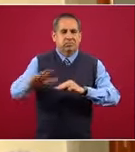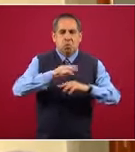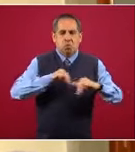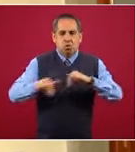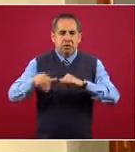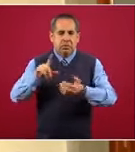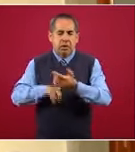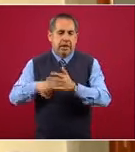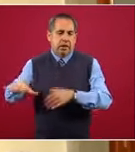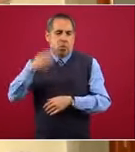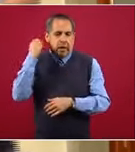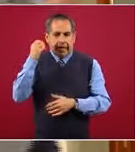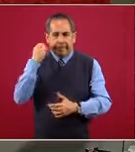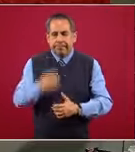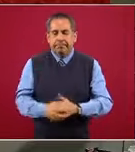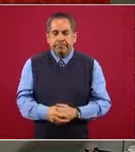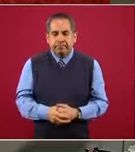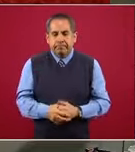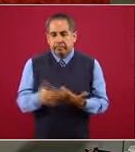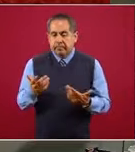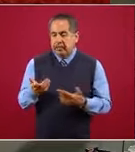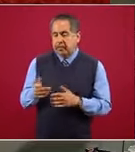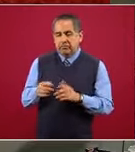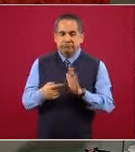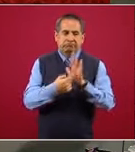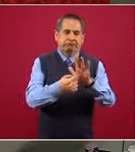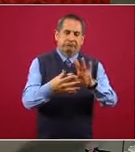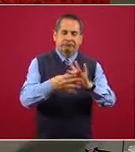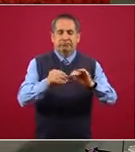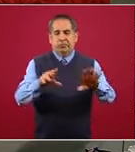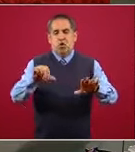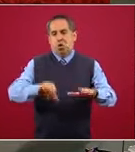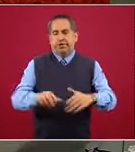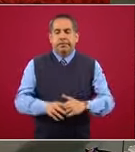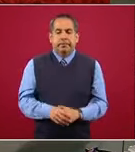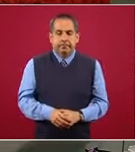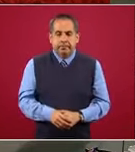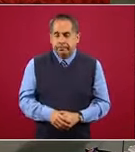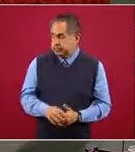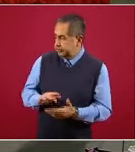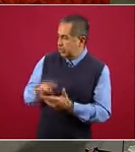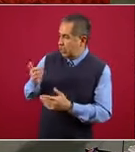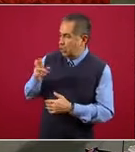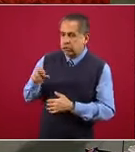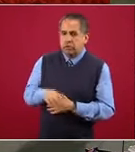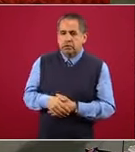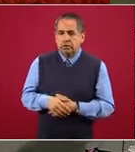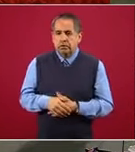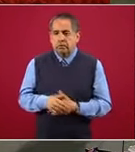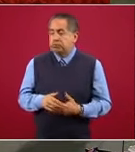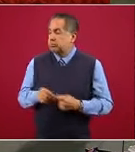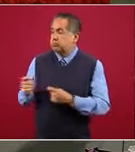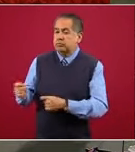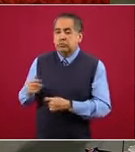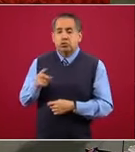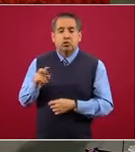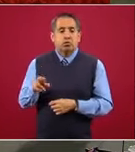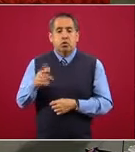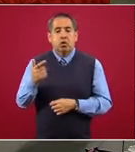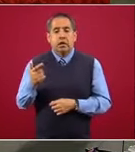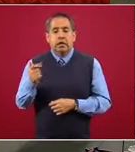municipios en la región. Sería la actualización para hoy. Gracias. Muchas gracias, doctora Lumía. Doctor Gabriel García, si es tan